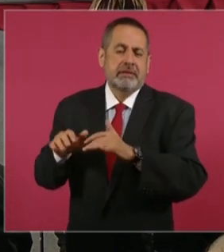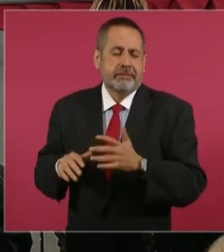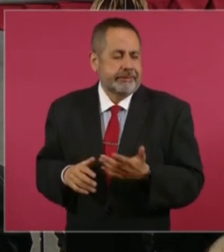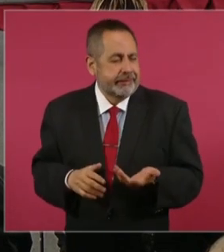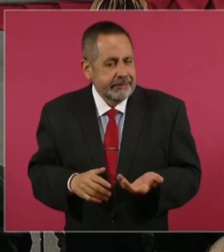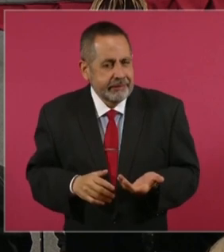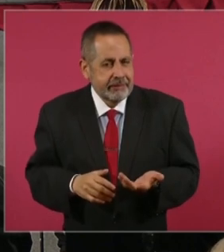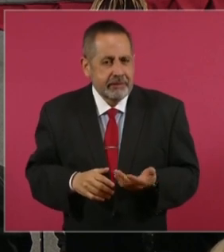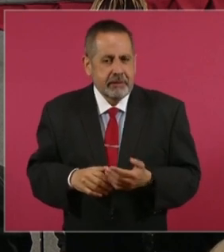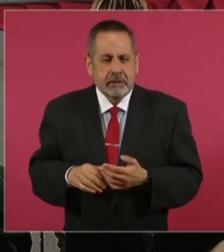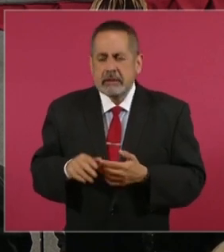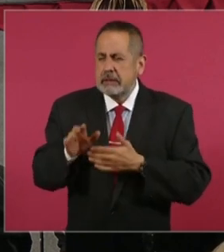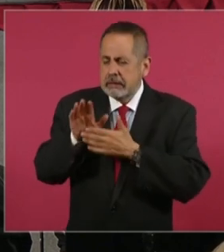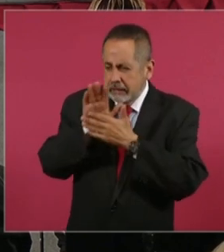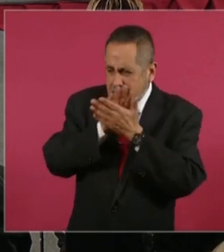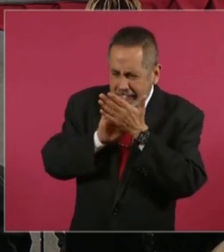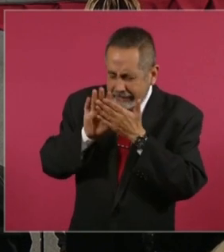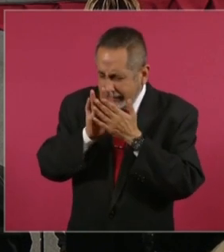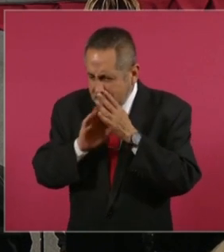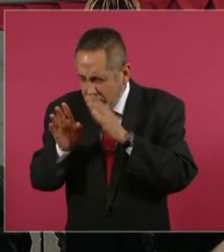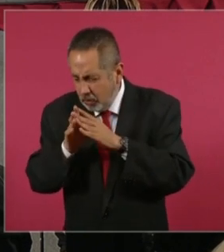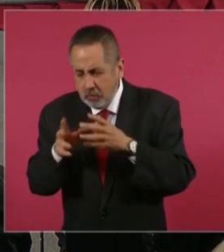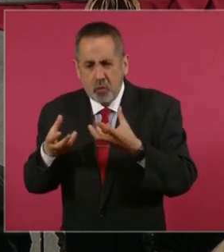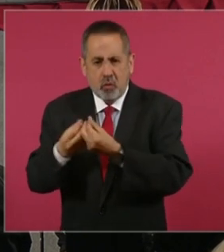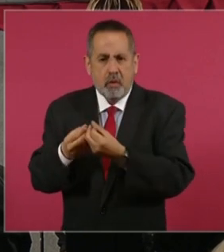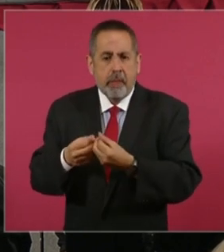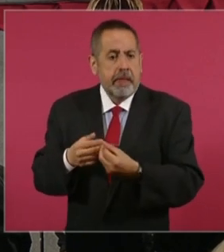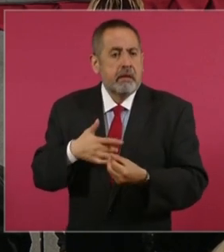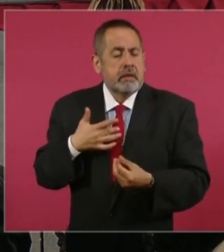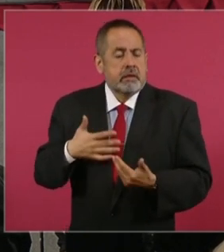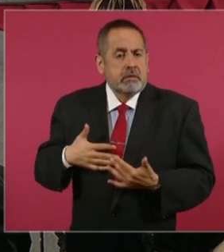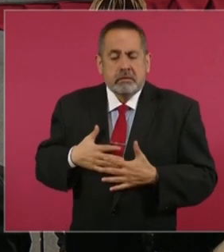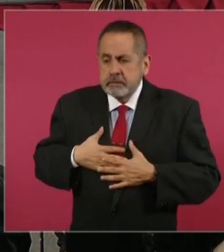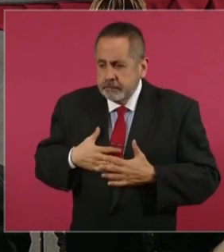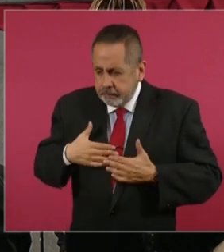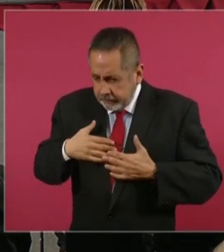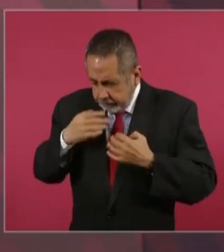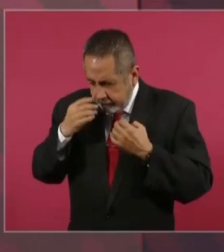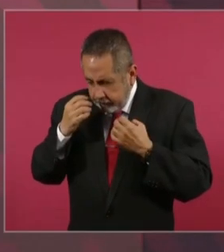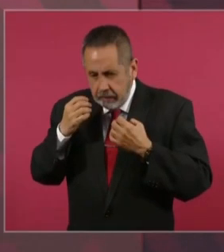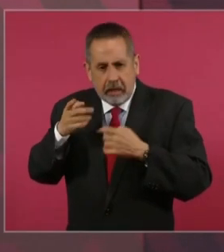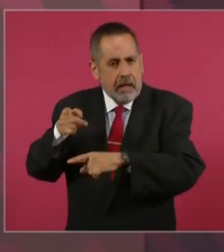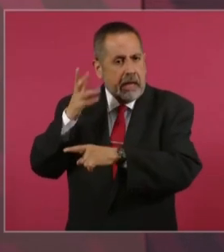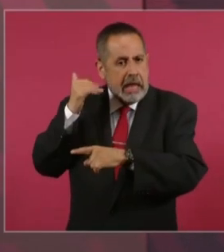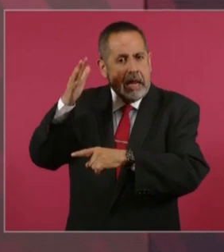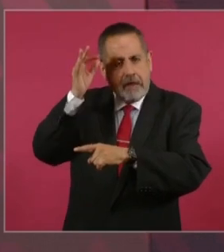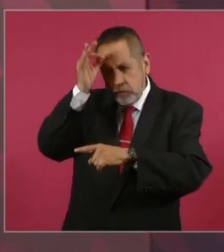que era algo místico, muy importante, muy humano, una filosofía.